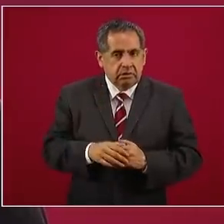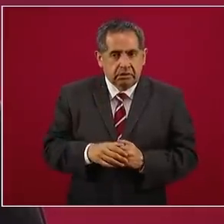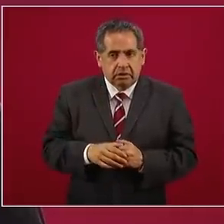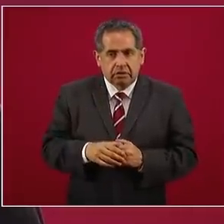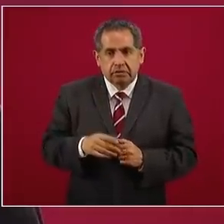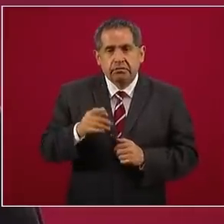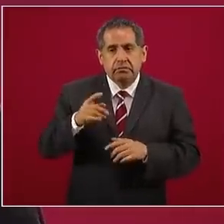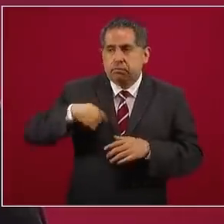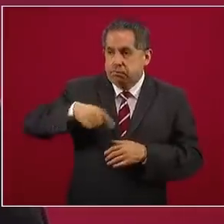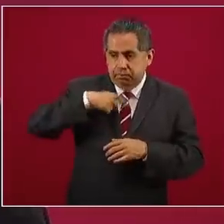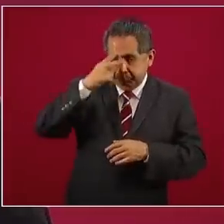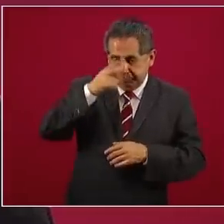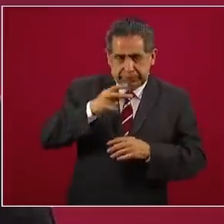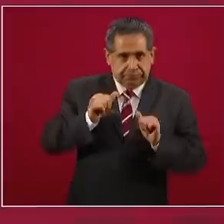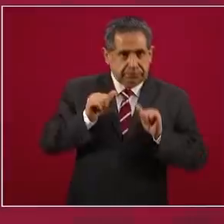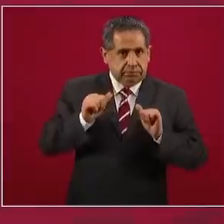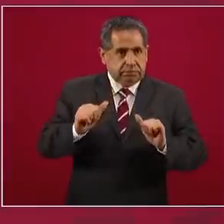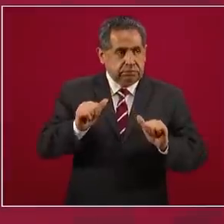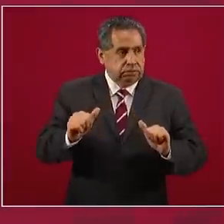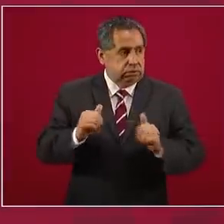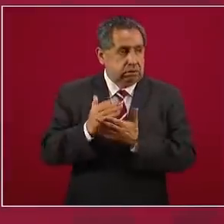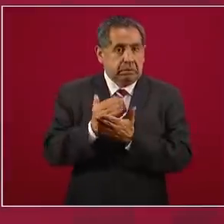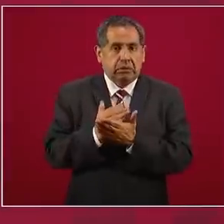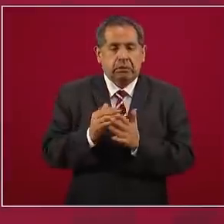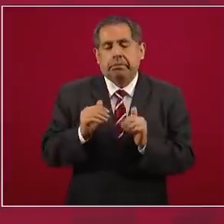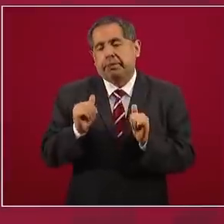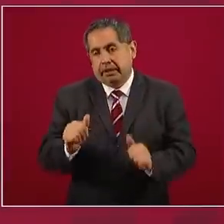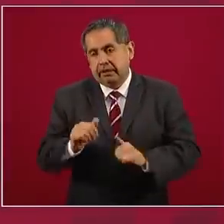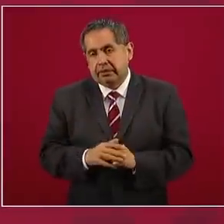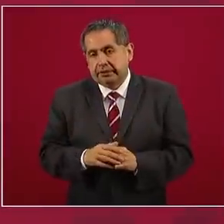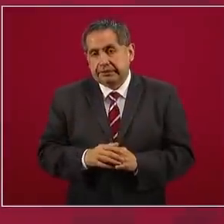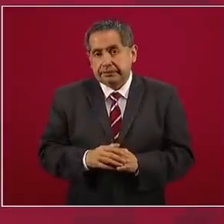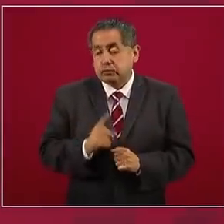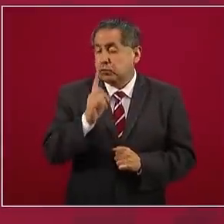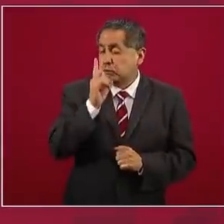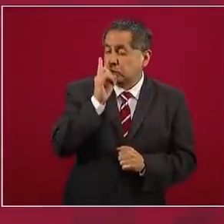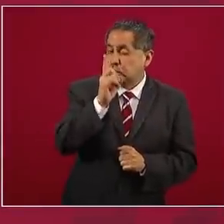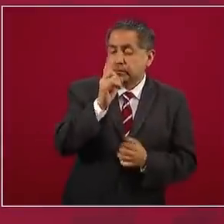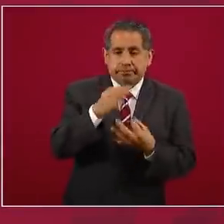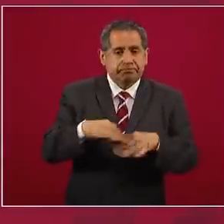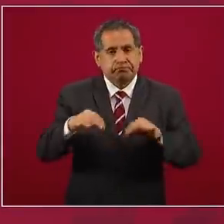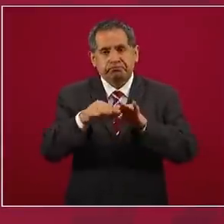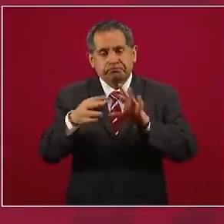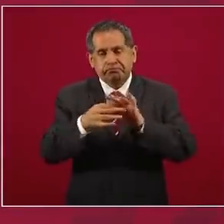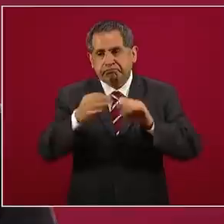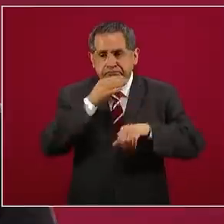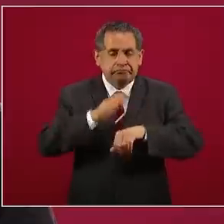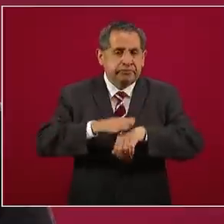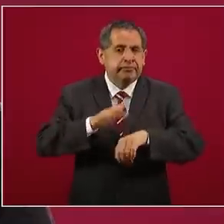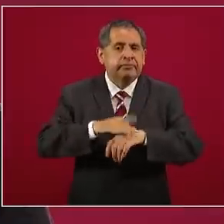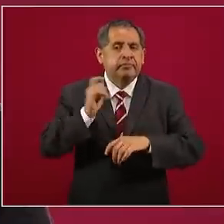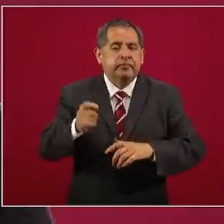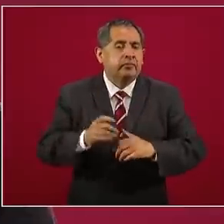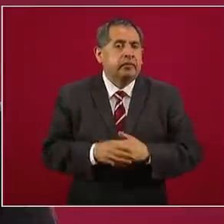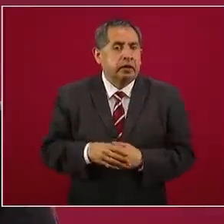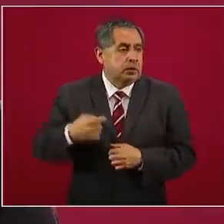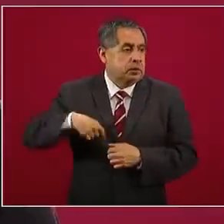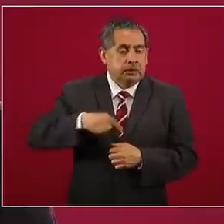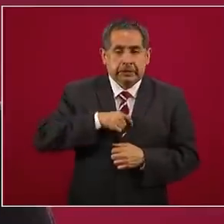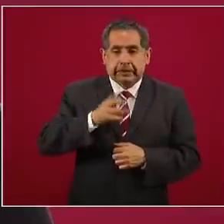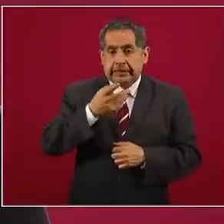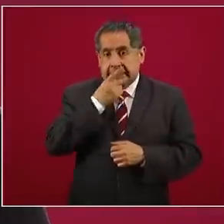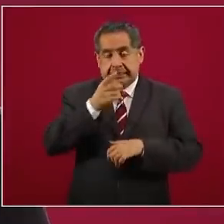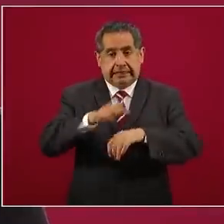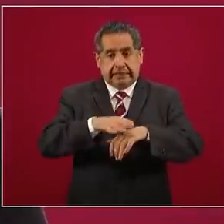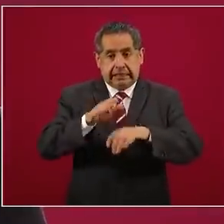es un buen dato. Lo más importante de todo es que dijimos,